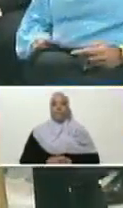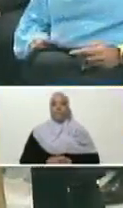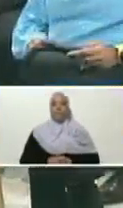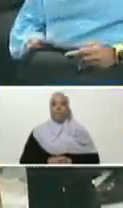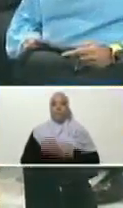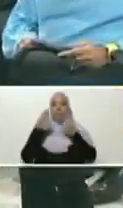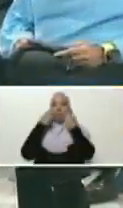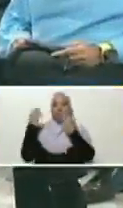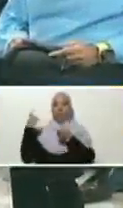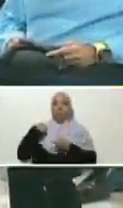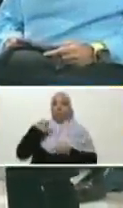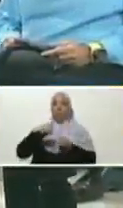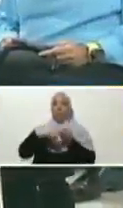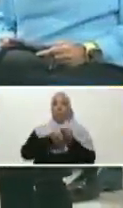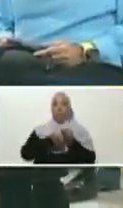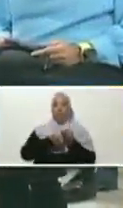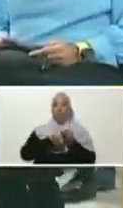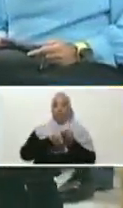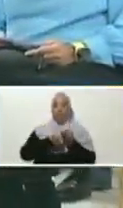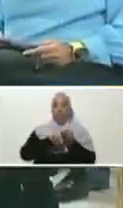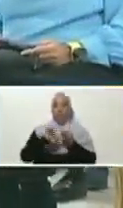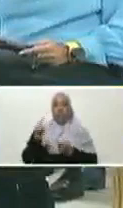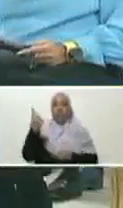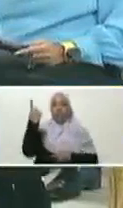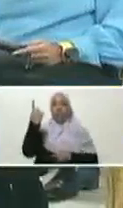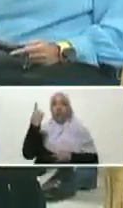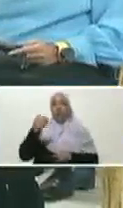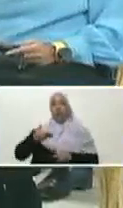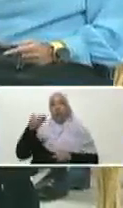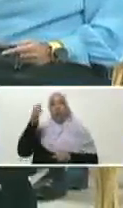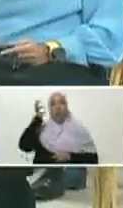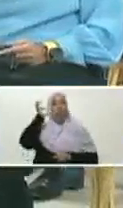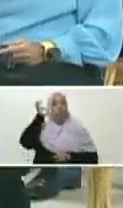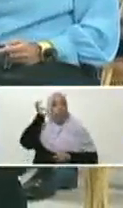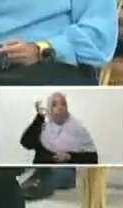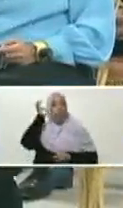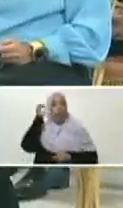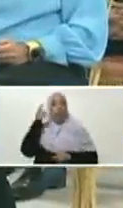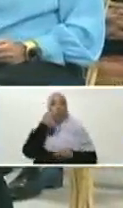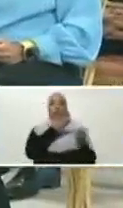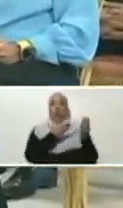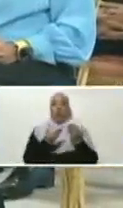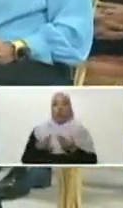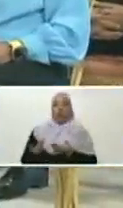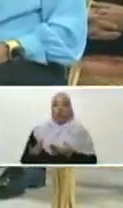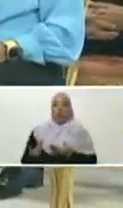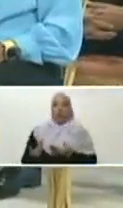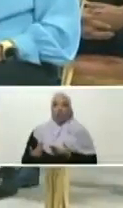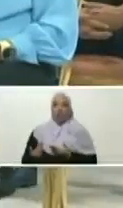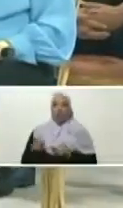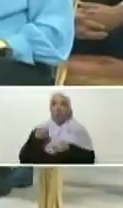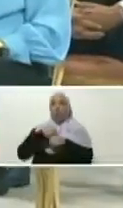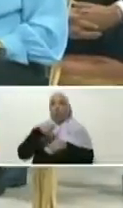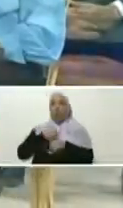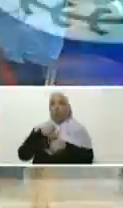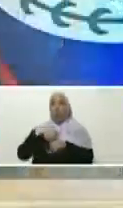Cilia Flores, primera dama, bienvenida. Bueno, hemos tenido una jornada